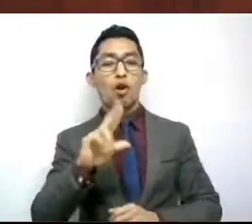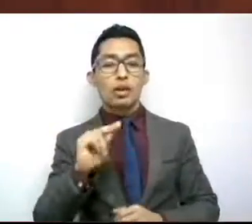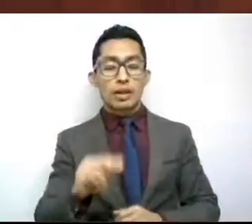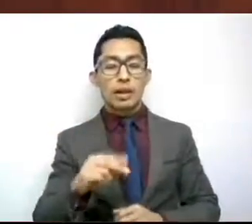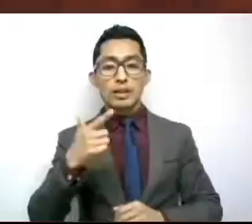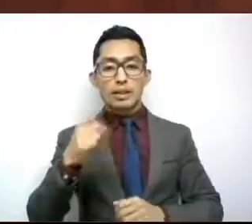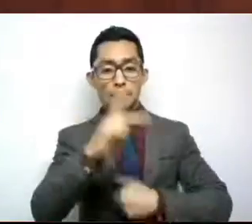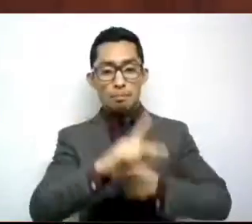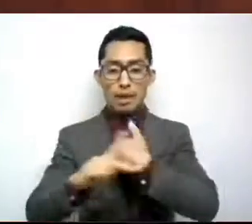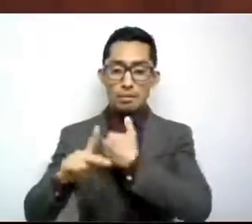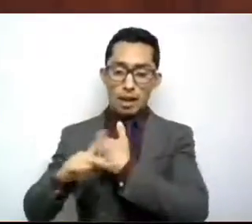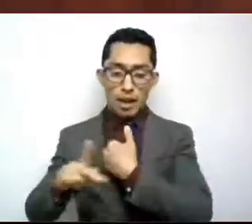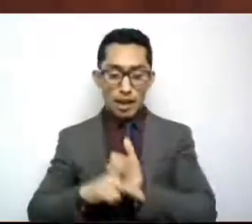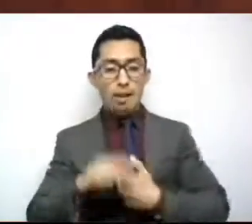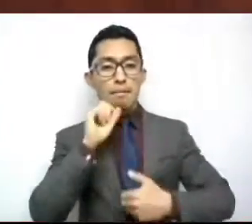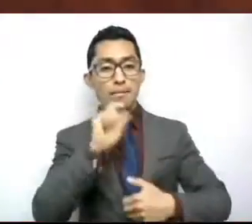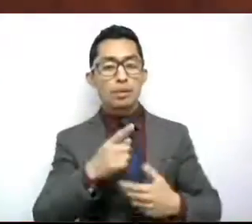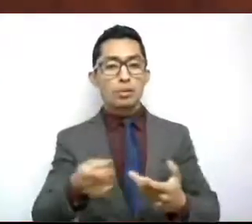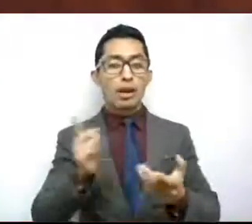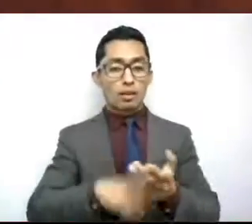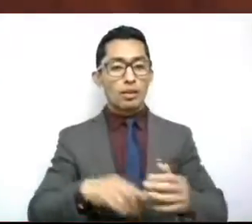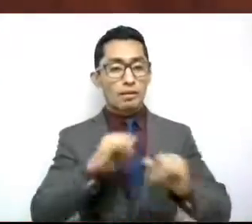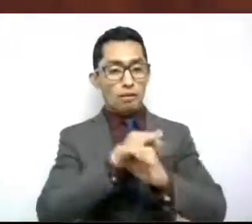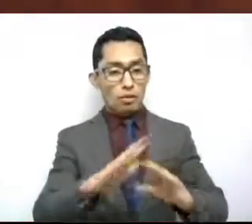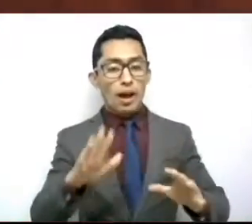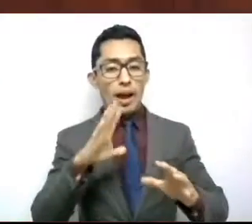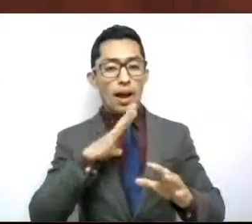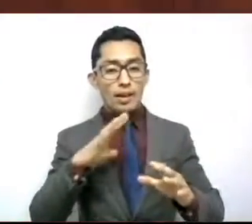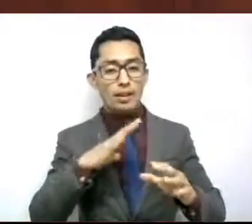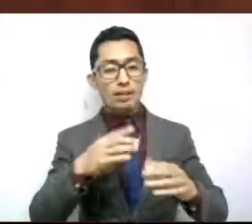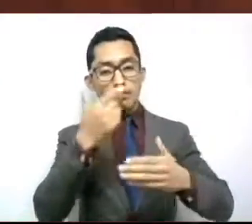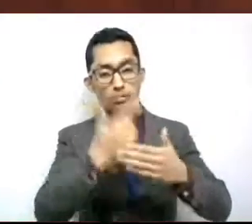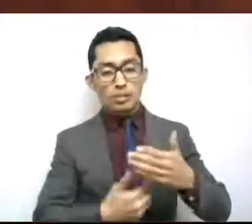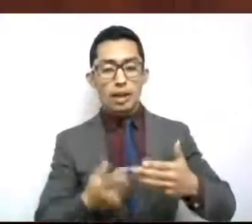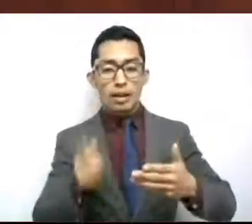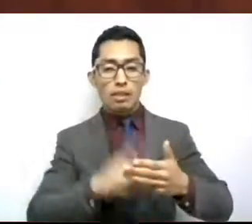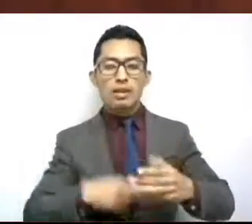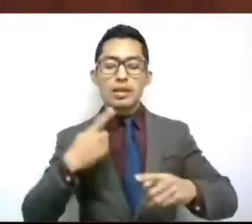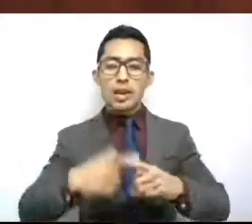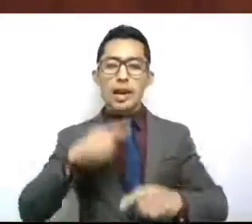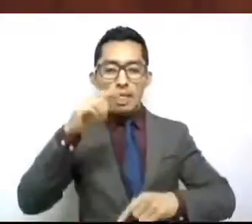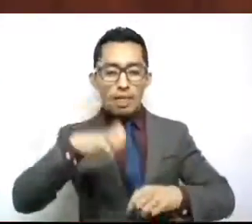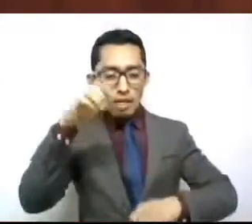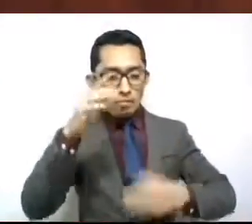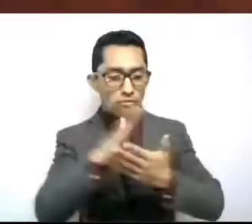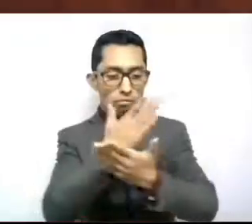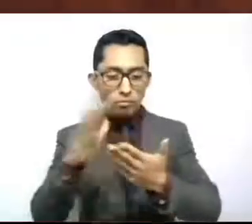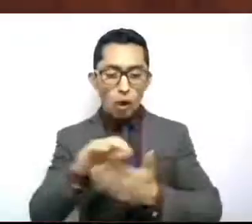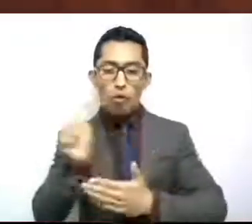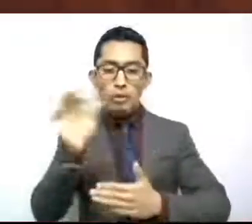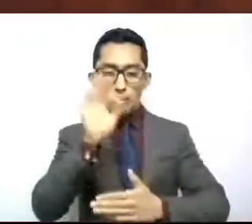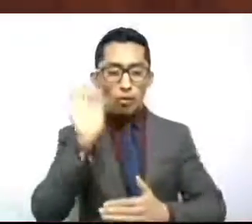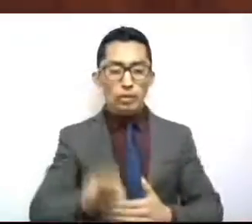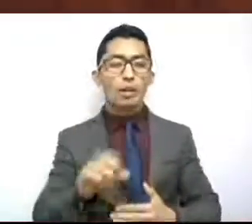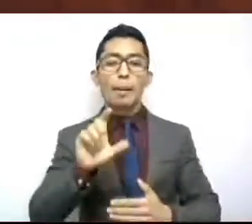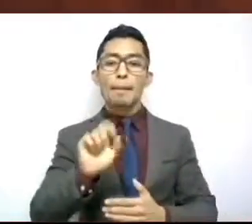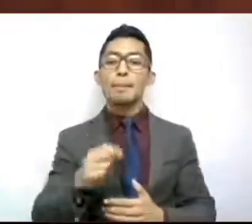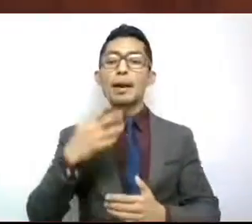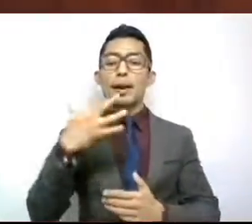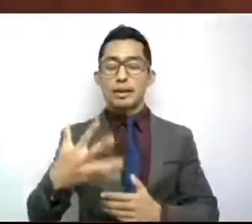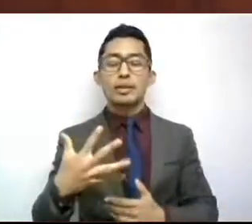países incluidos en la base de datos, con información desglosada por edad, el 11% de los